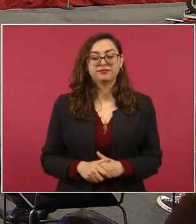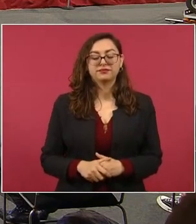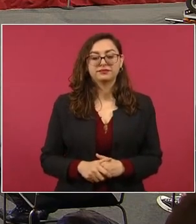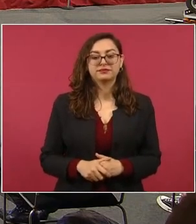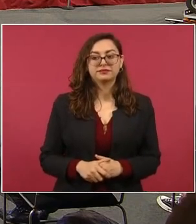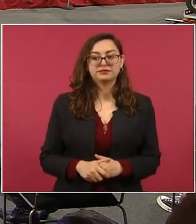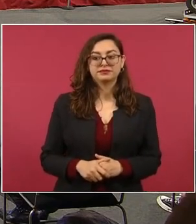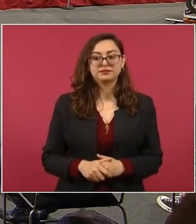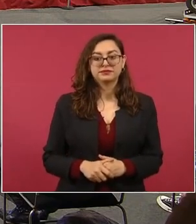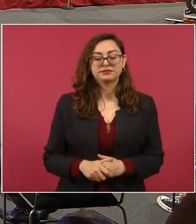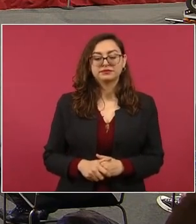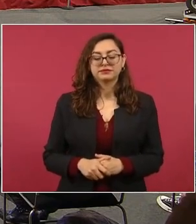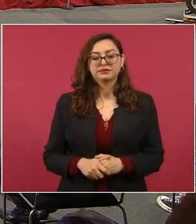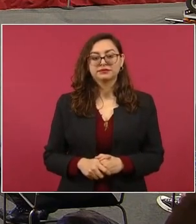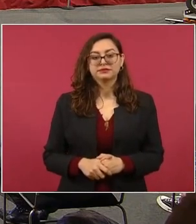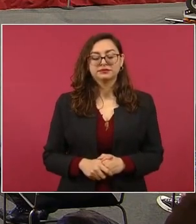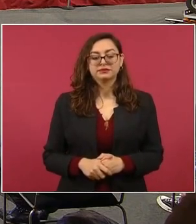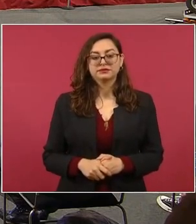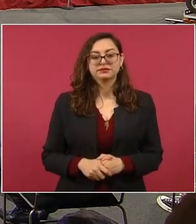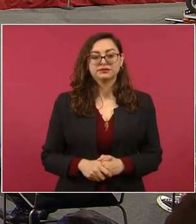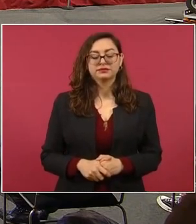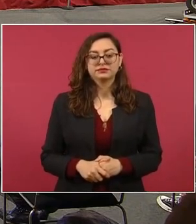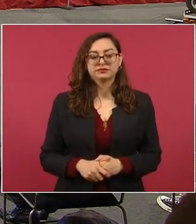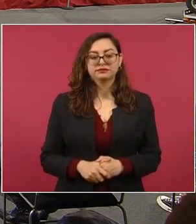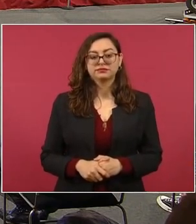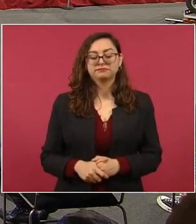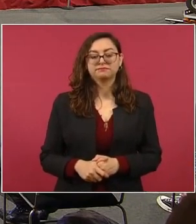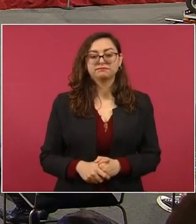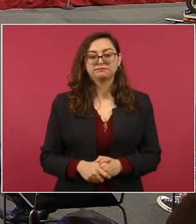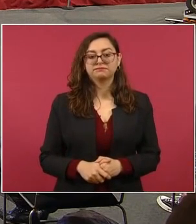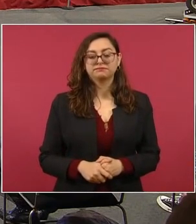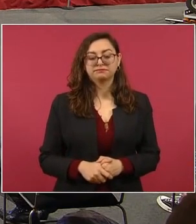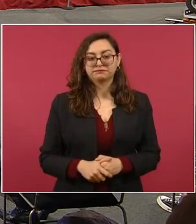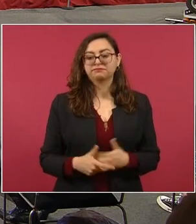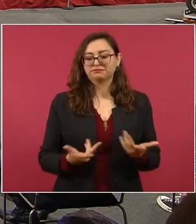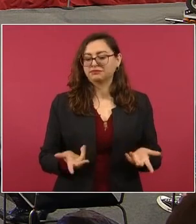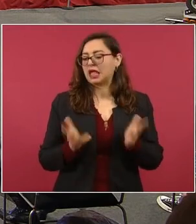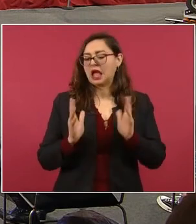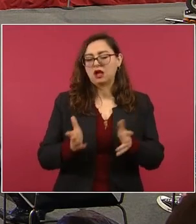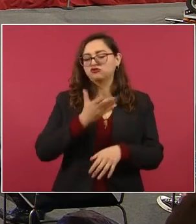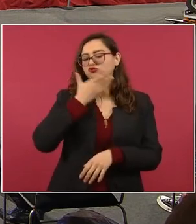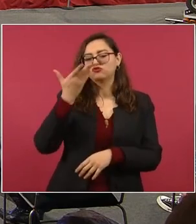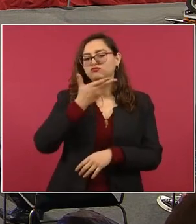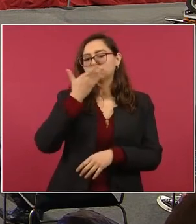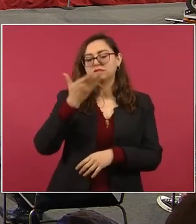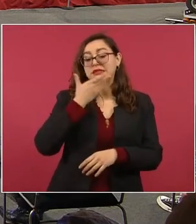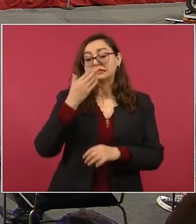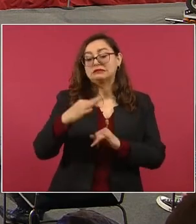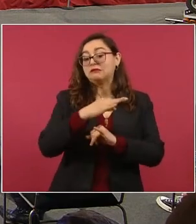Y esas al 24, por eso podemos llegar a, porque ya va creciendo.